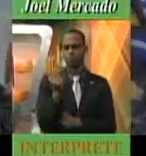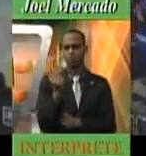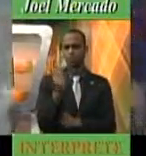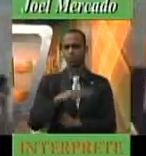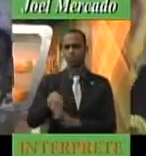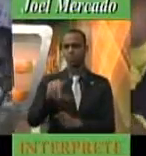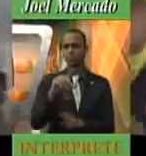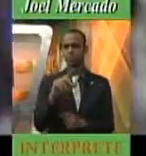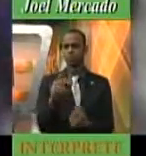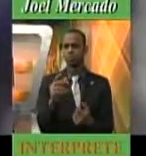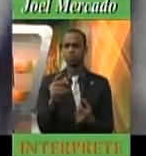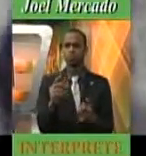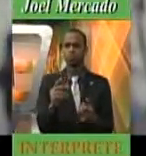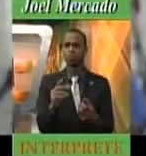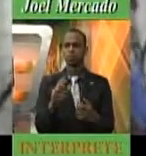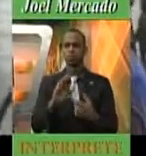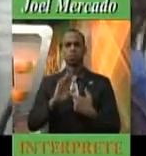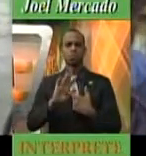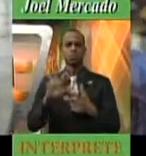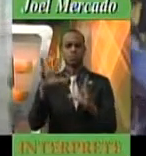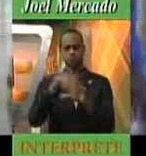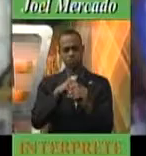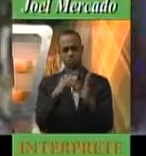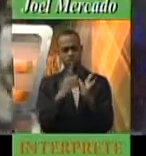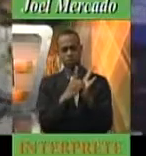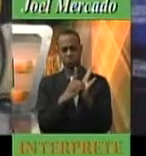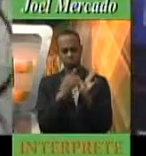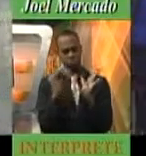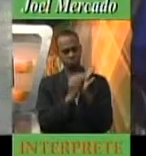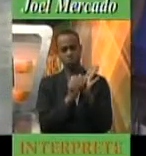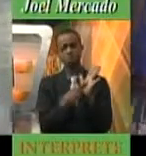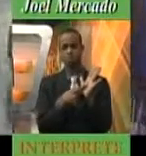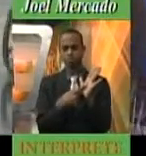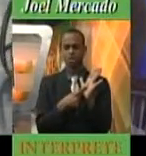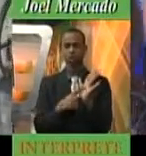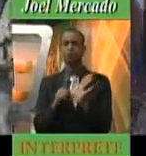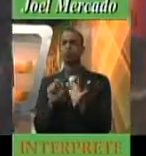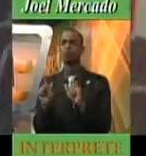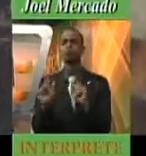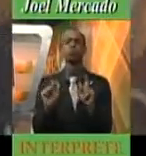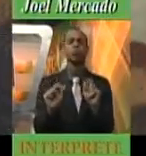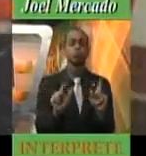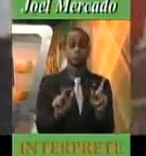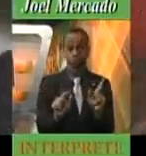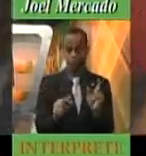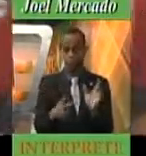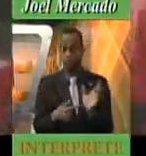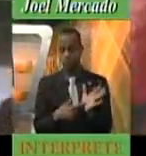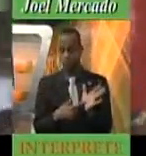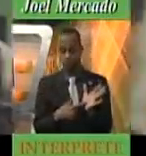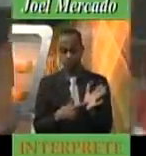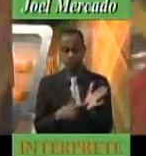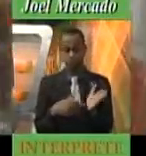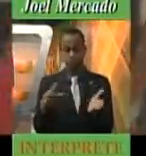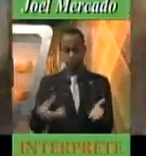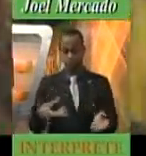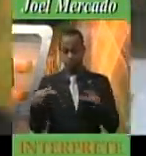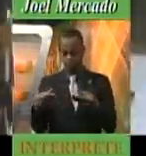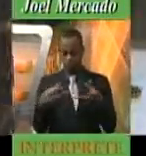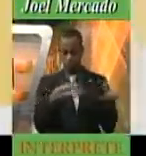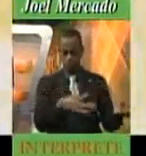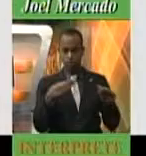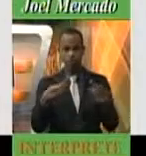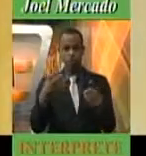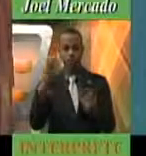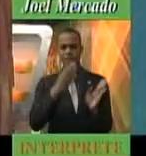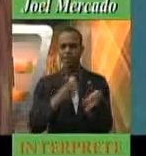módulo específico. Un módulo de discapacidad. Con estas herramientas, más la Estrategia